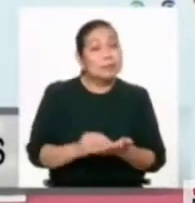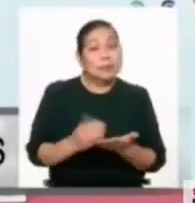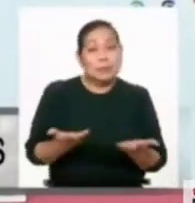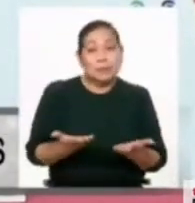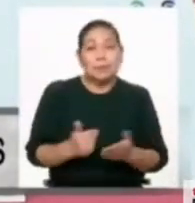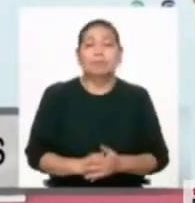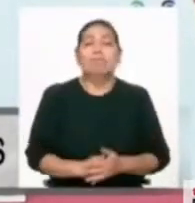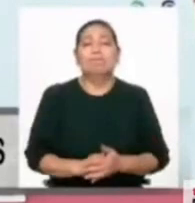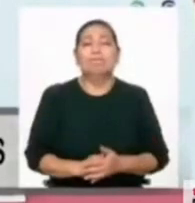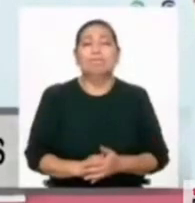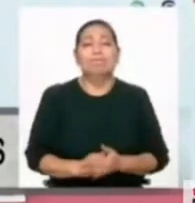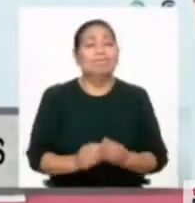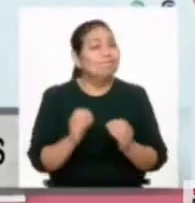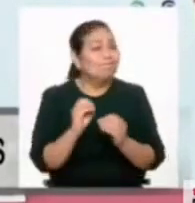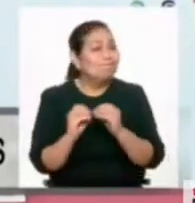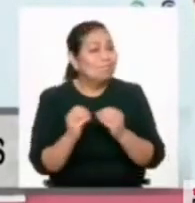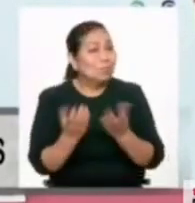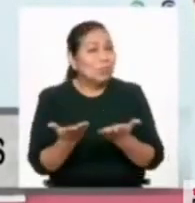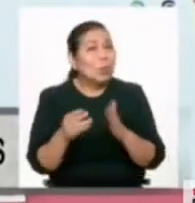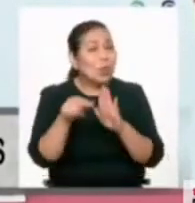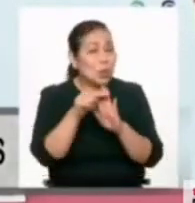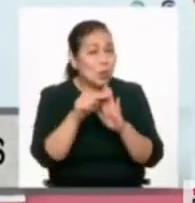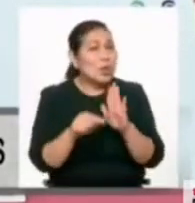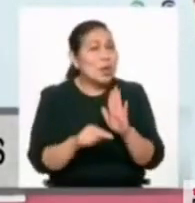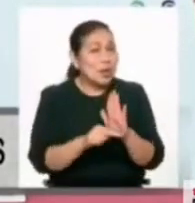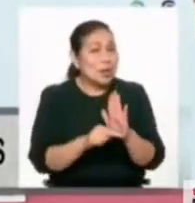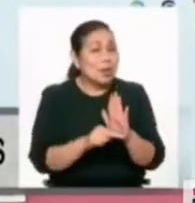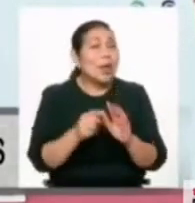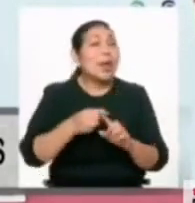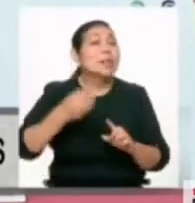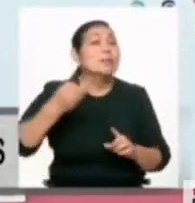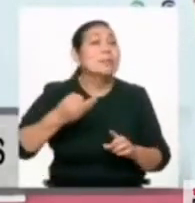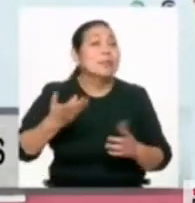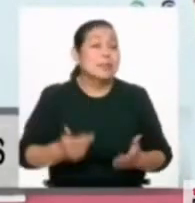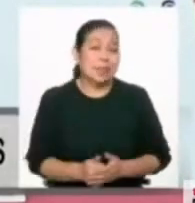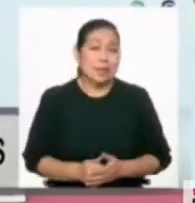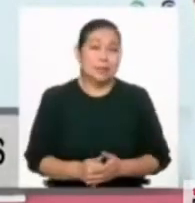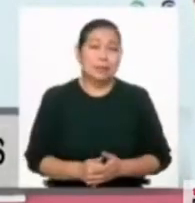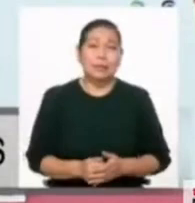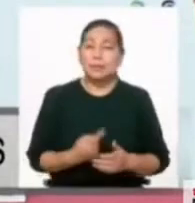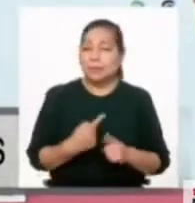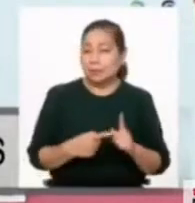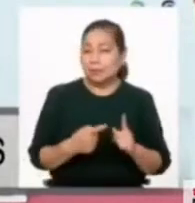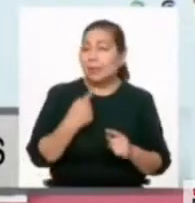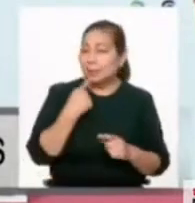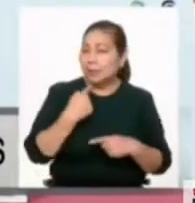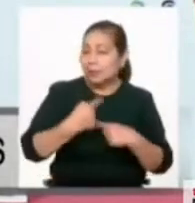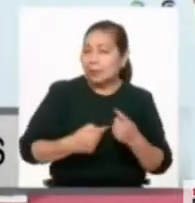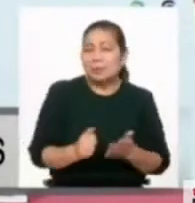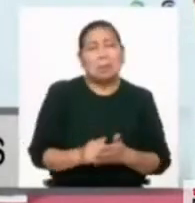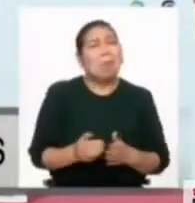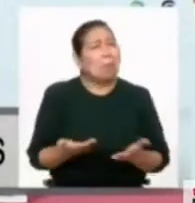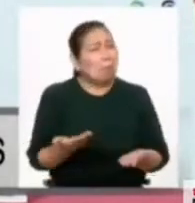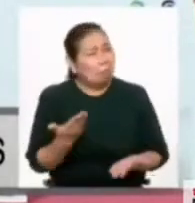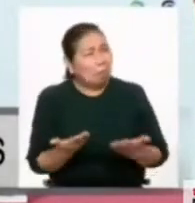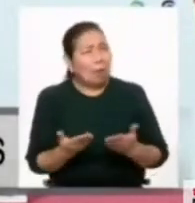están ahí regulados en una norma específica. Lo que sucede es lo siguiente, que